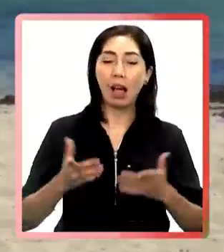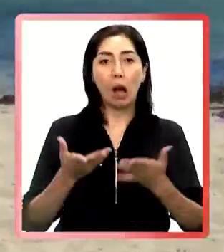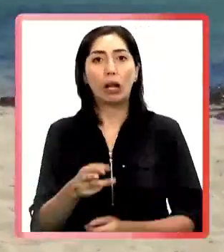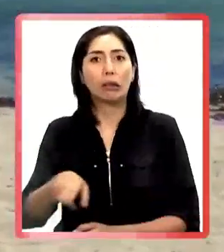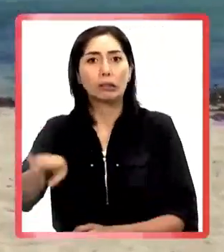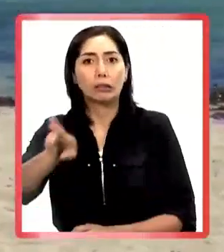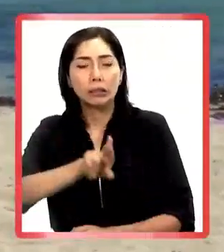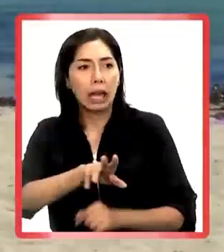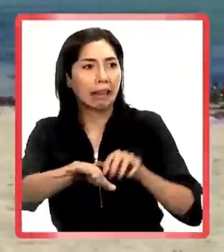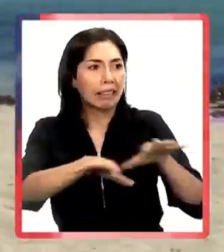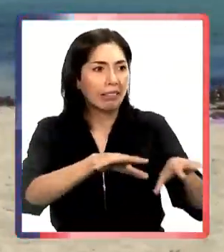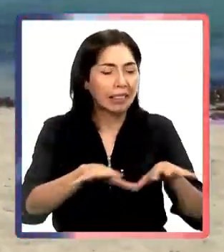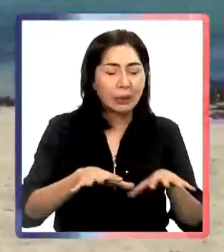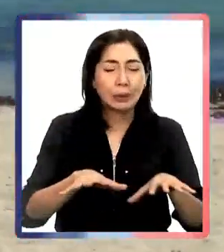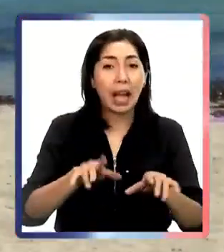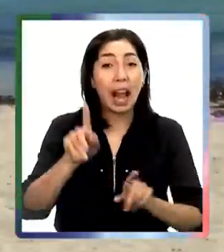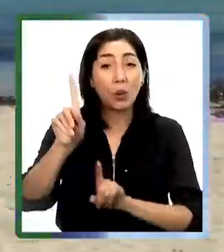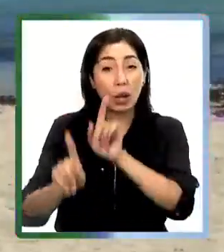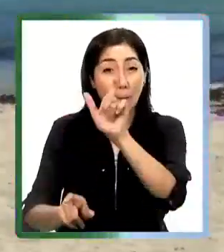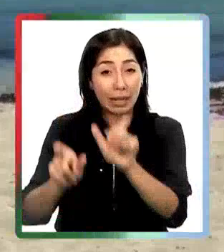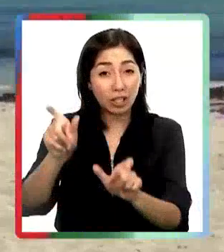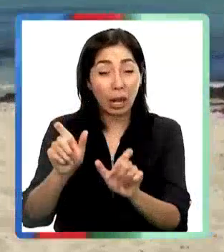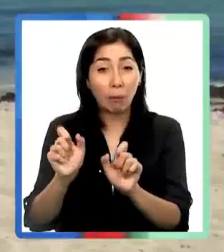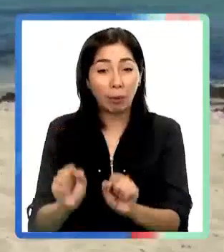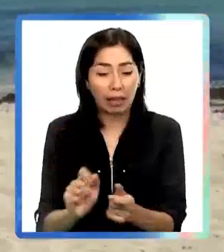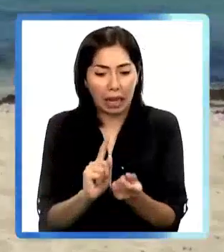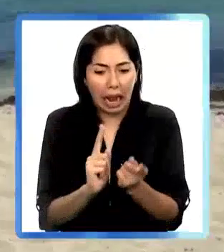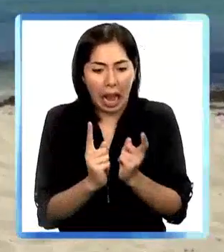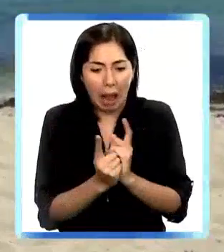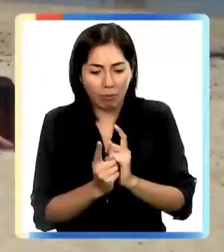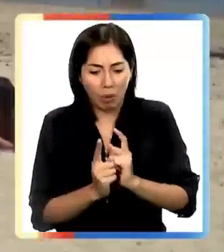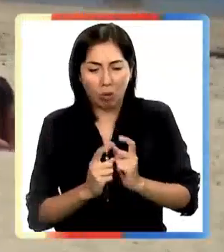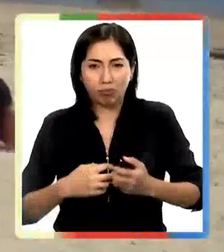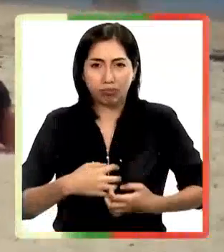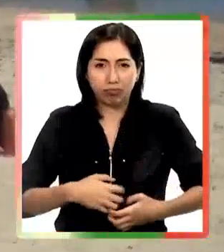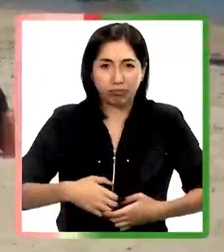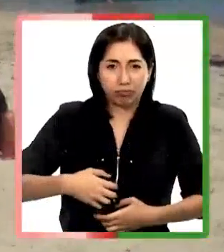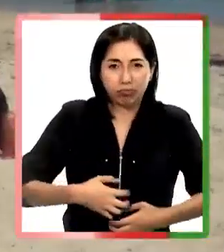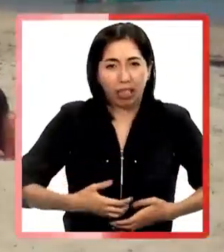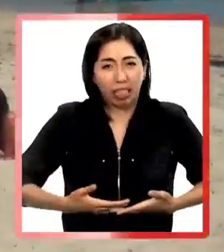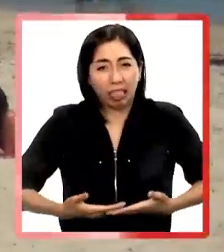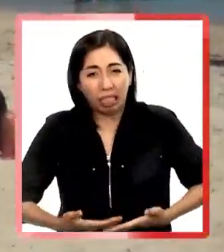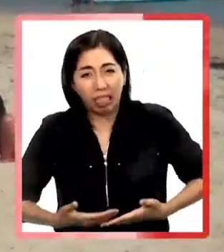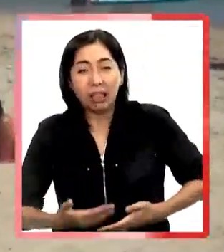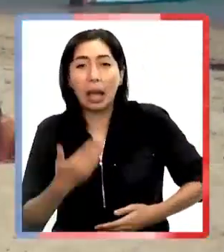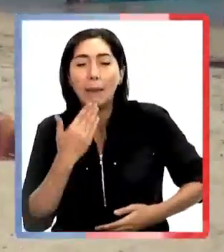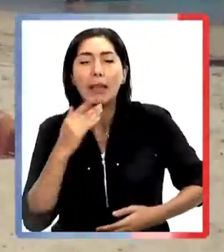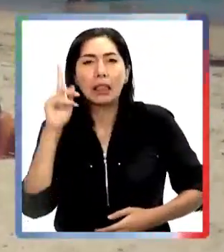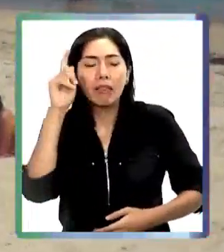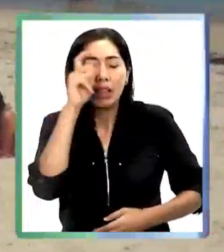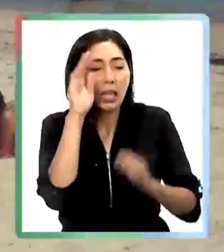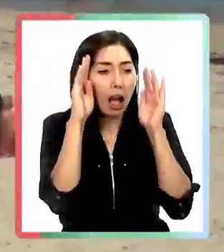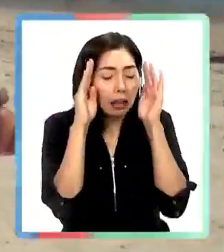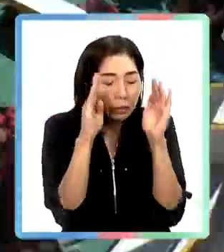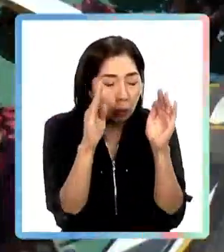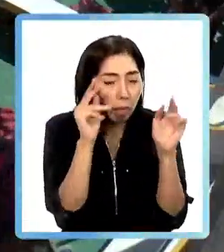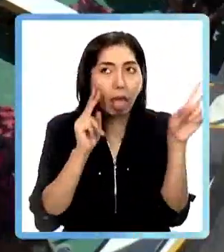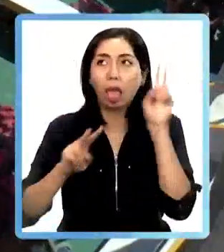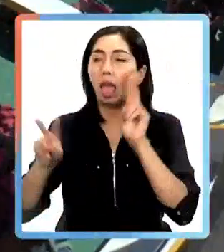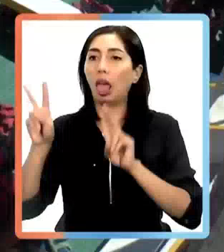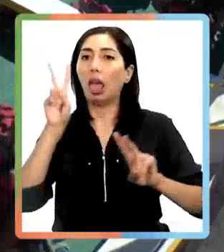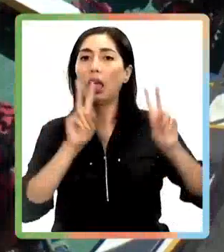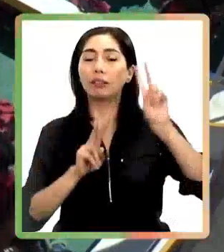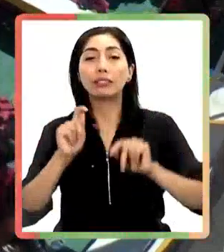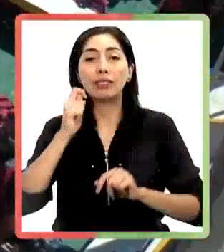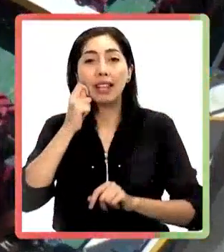la rutina puede generar en algunos pacientes desde cambios metabólicos, pesadez estomacal o dificultades en la concentración.